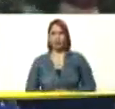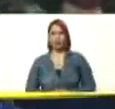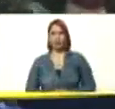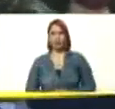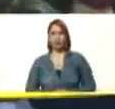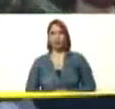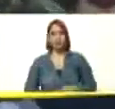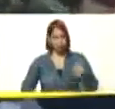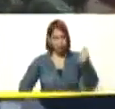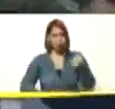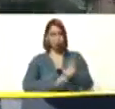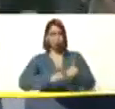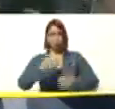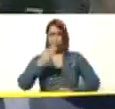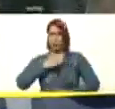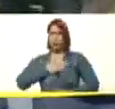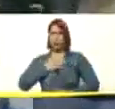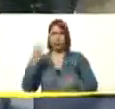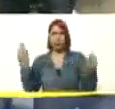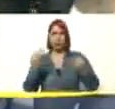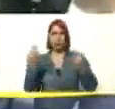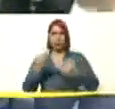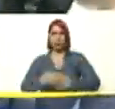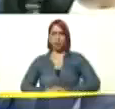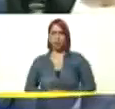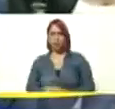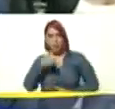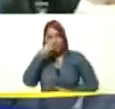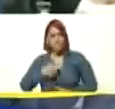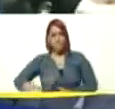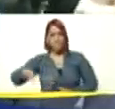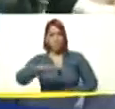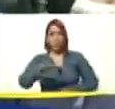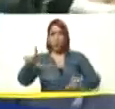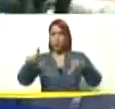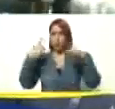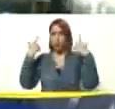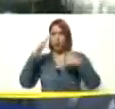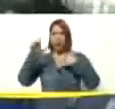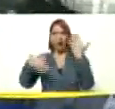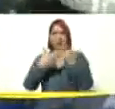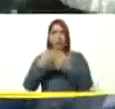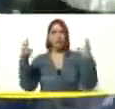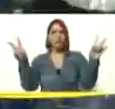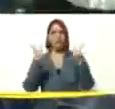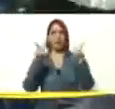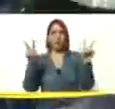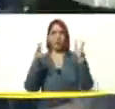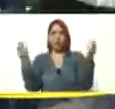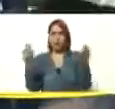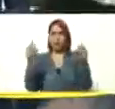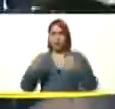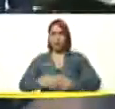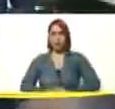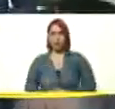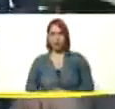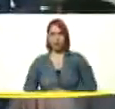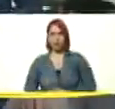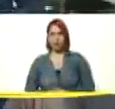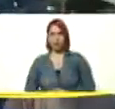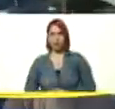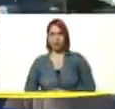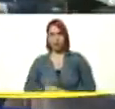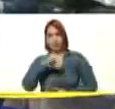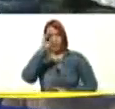¡Cuenten conmigo para siempre! ¡Pueblo de La Guaira! ¡Hasta la victoria siempre!